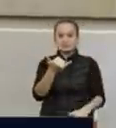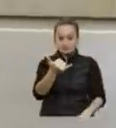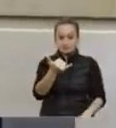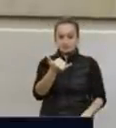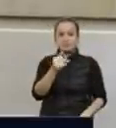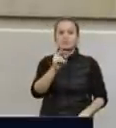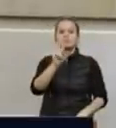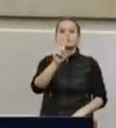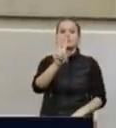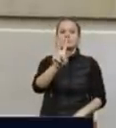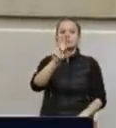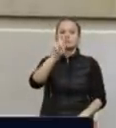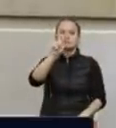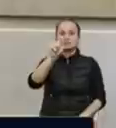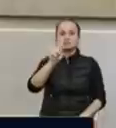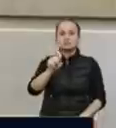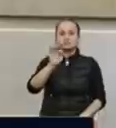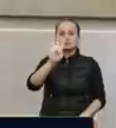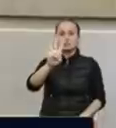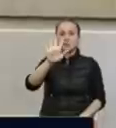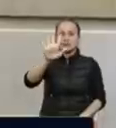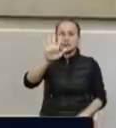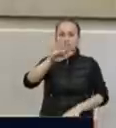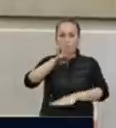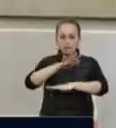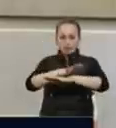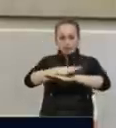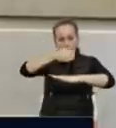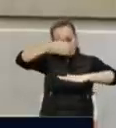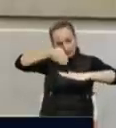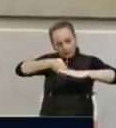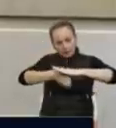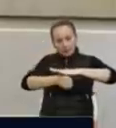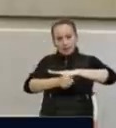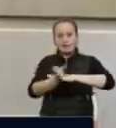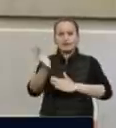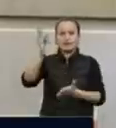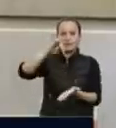a las 2:45 de la tarde.